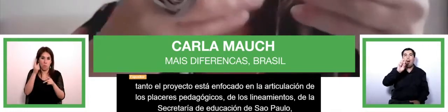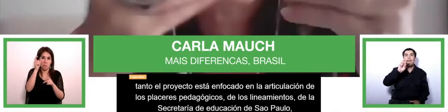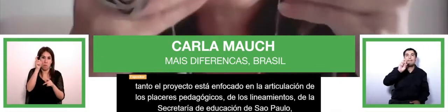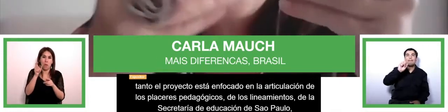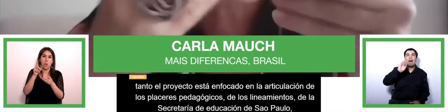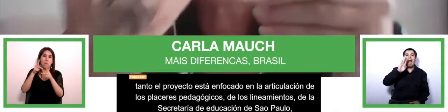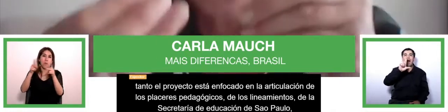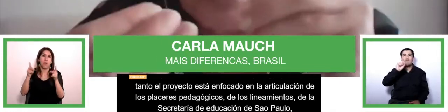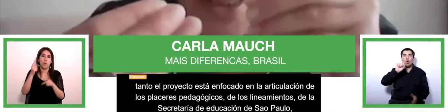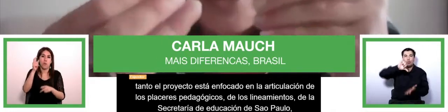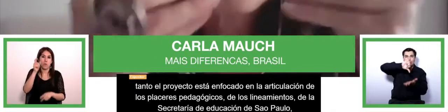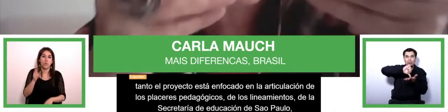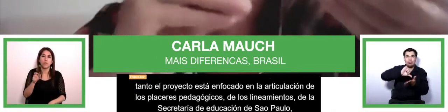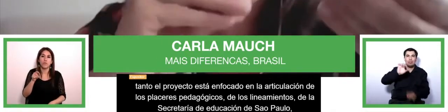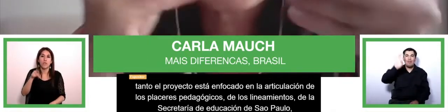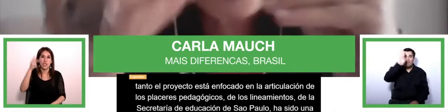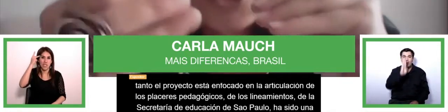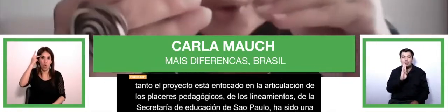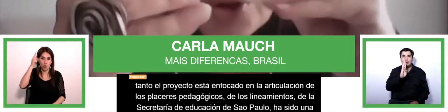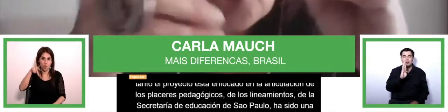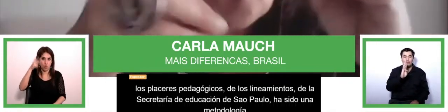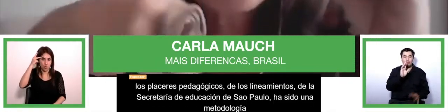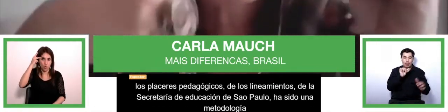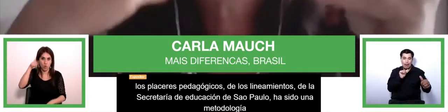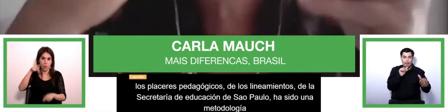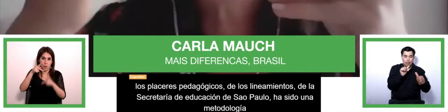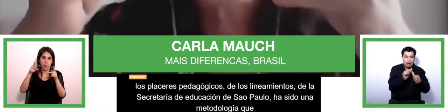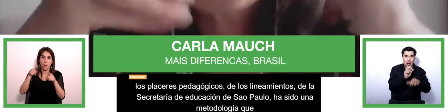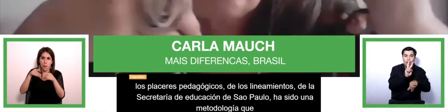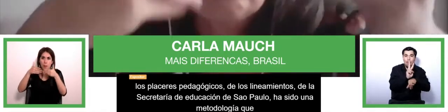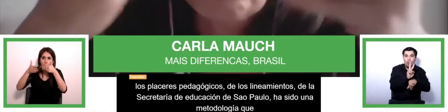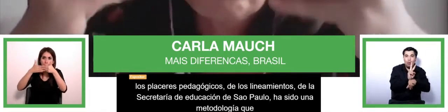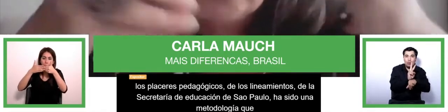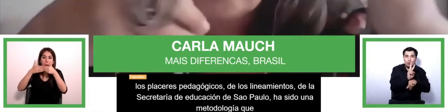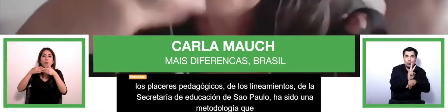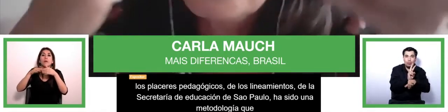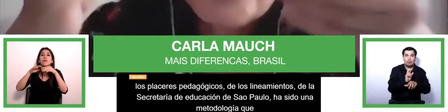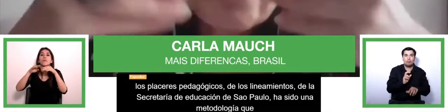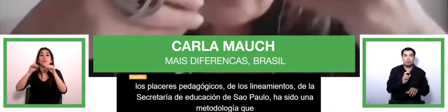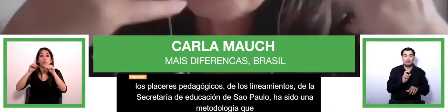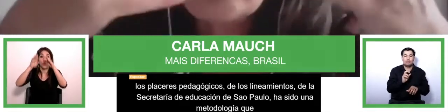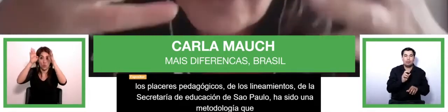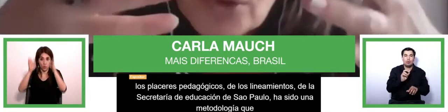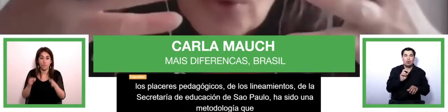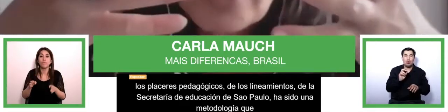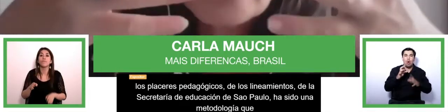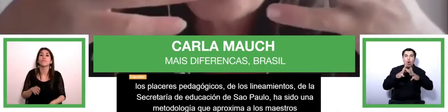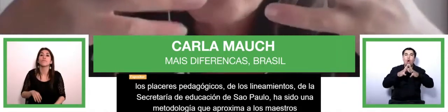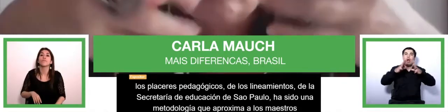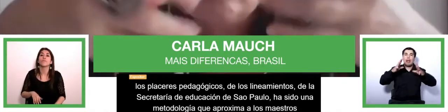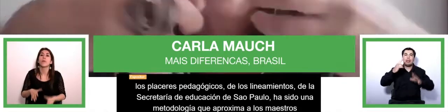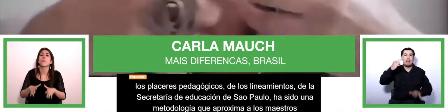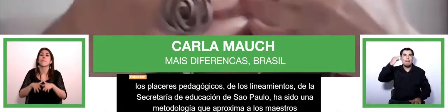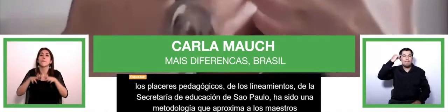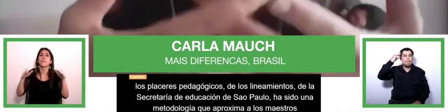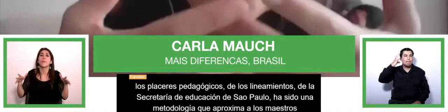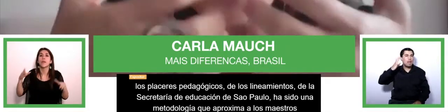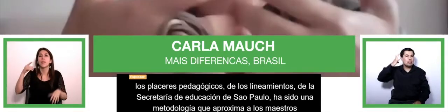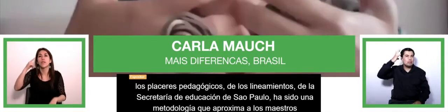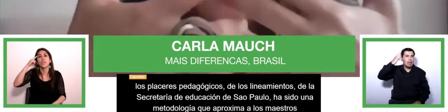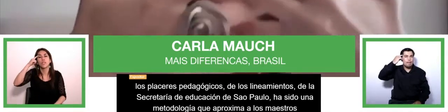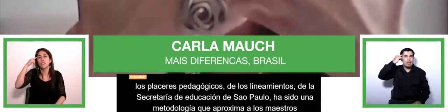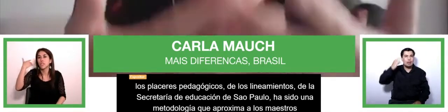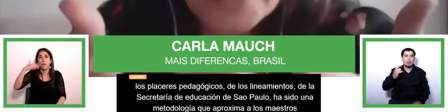que aproxime los maestros con los grandes pensamientos y mucho más